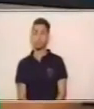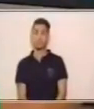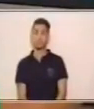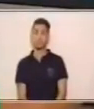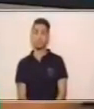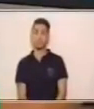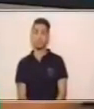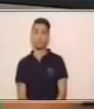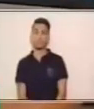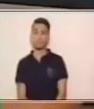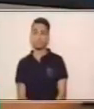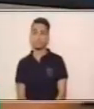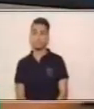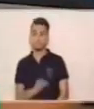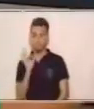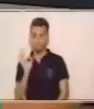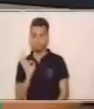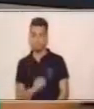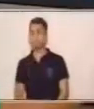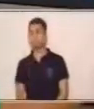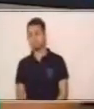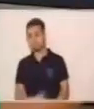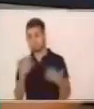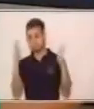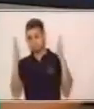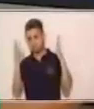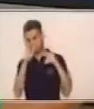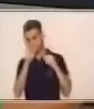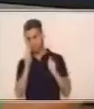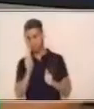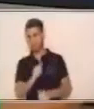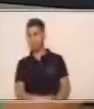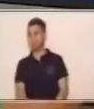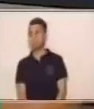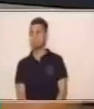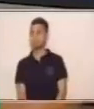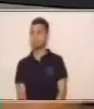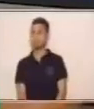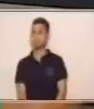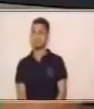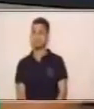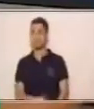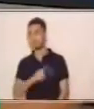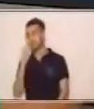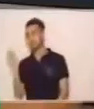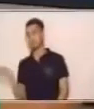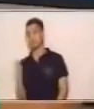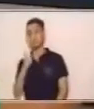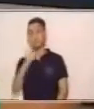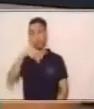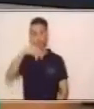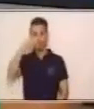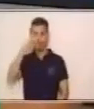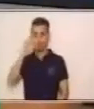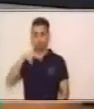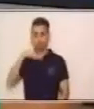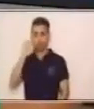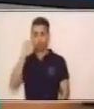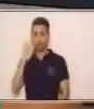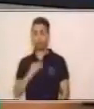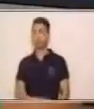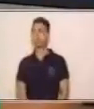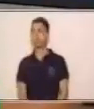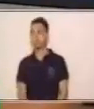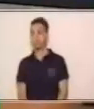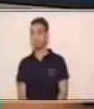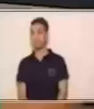sextos. ¿Sí? Muy bien, un aplauso, van muy bien. Ahora Antonio nos trae un nuevo reto.